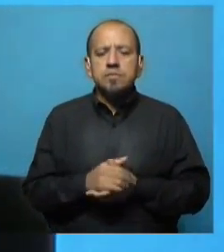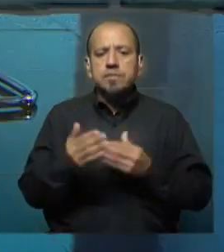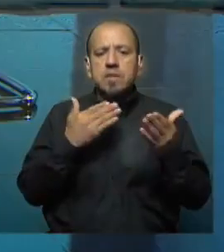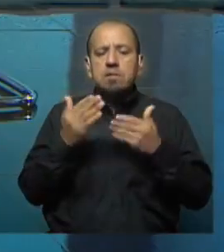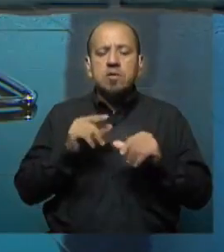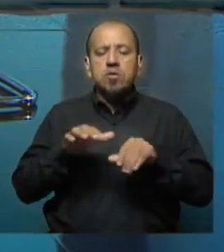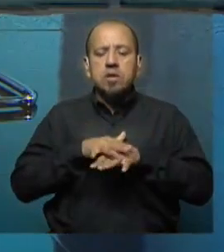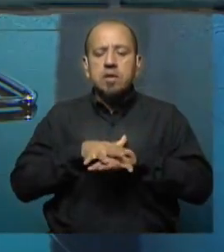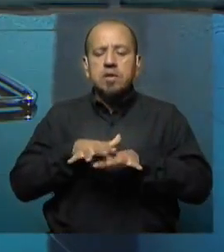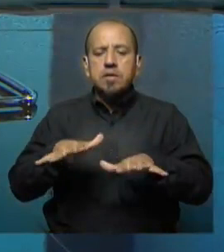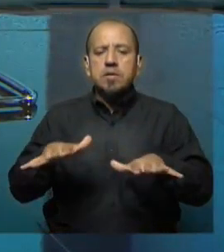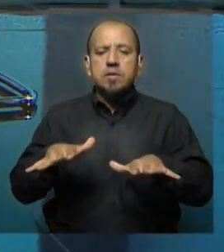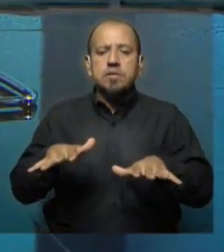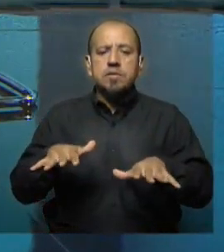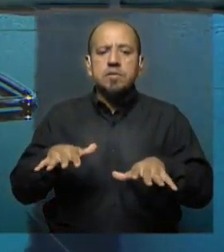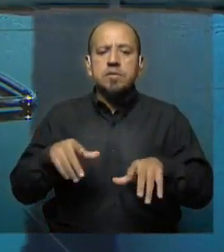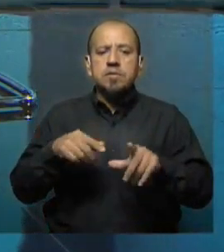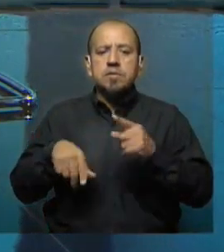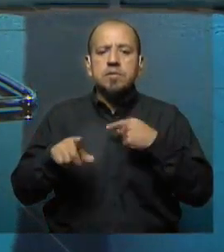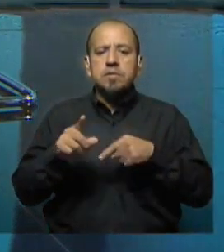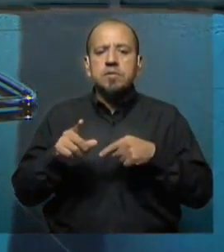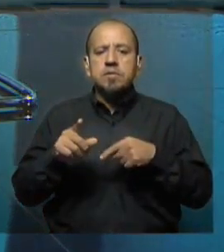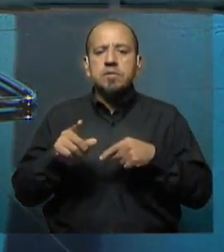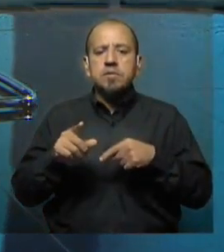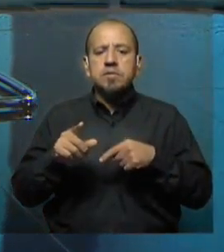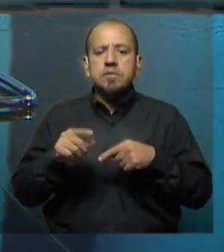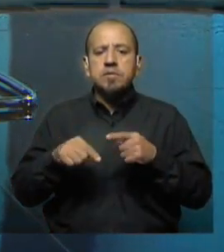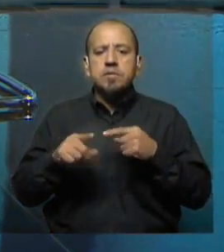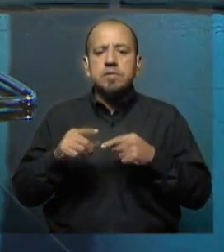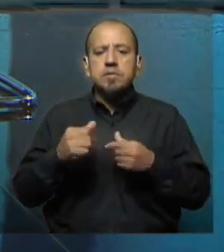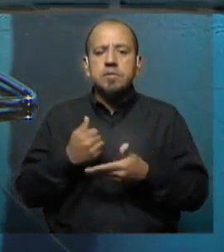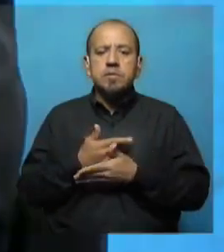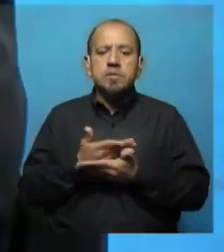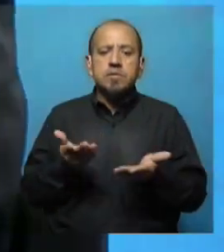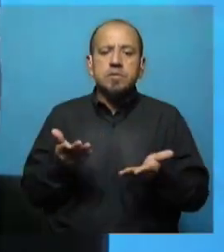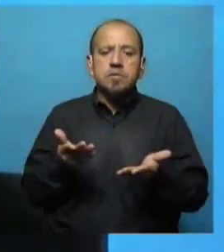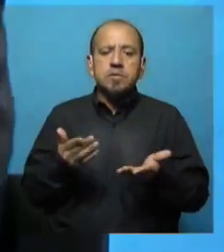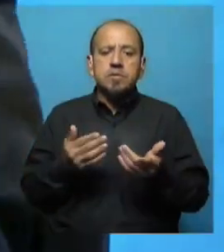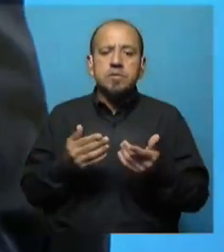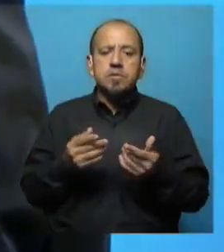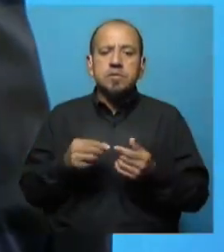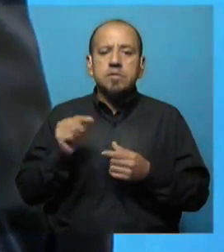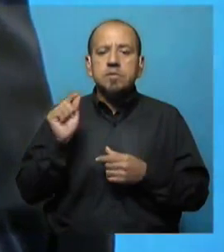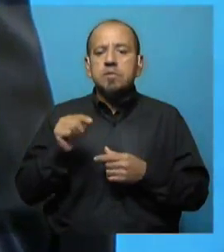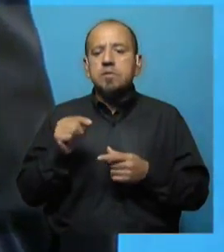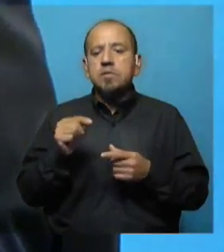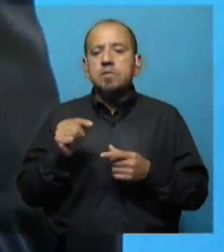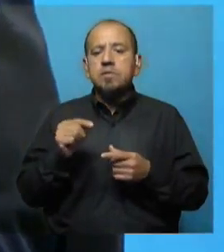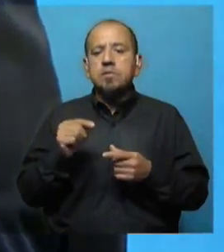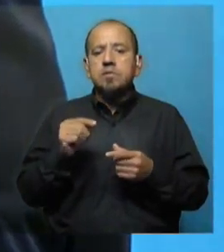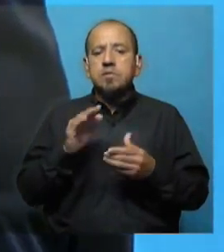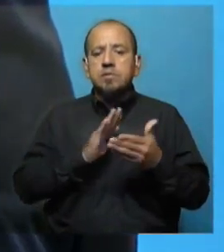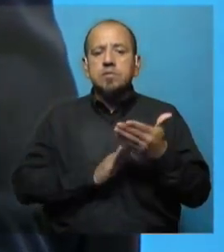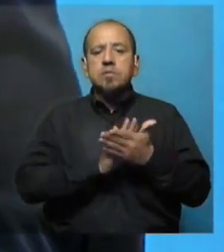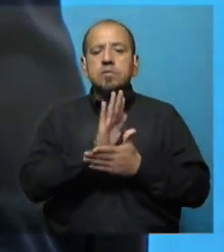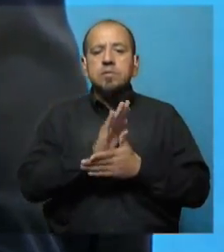las redes y de capitalizar también este la exposición que da un posteo tuyo esta esta